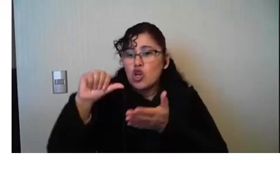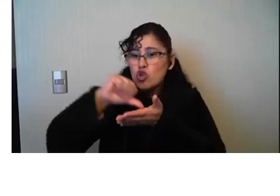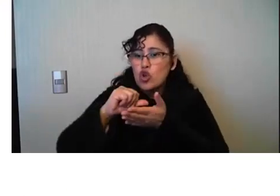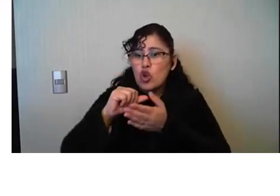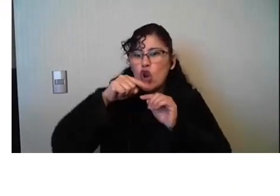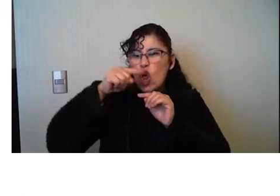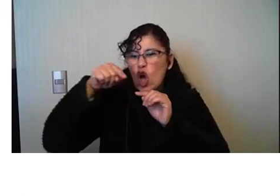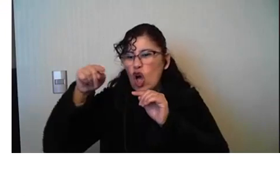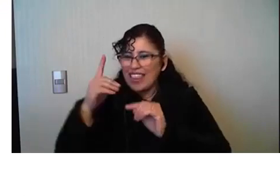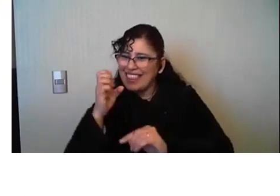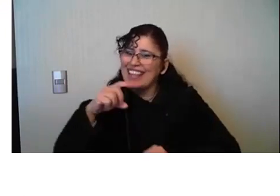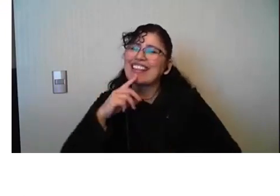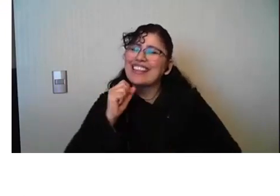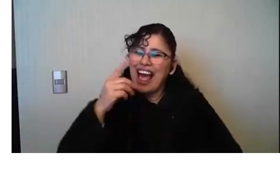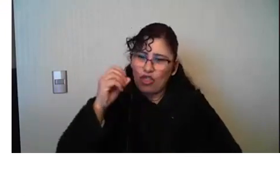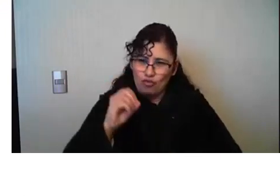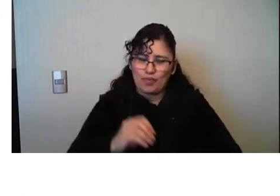Genera una conexión